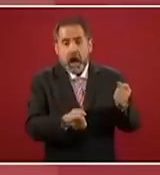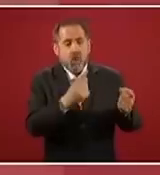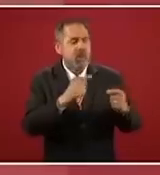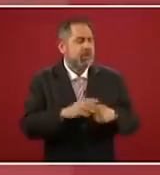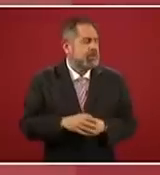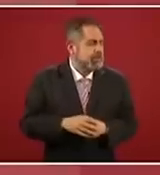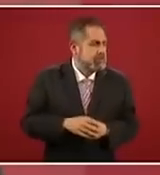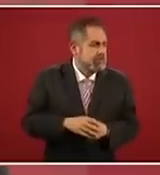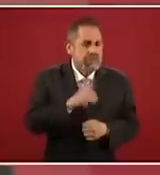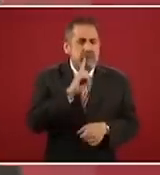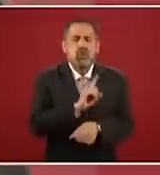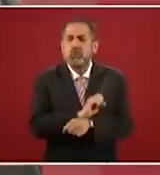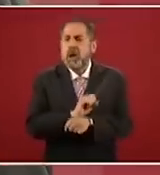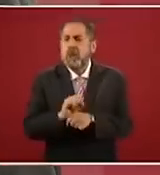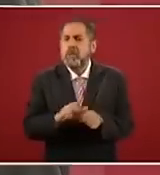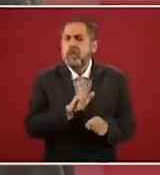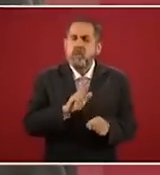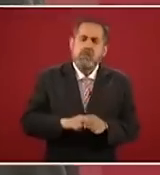Ayer recordaba yo